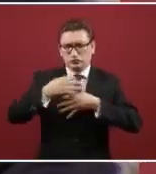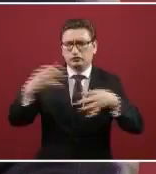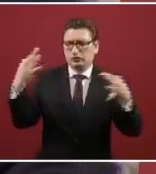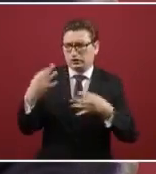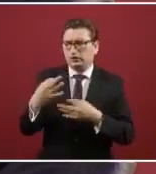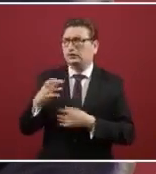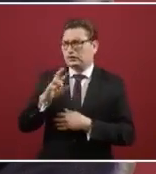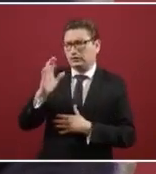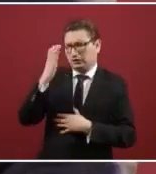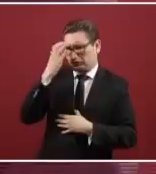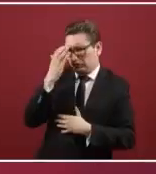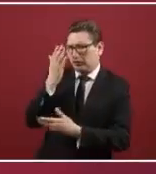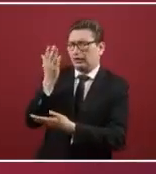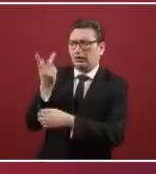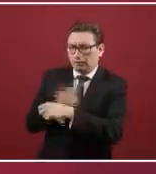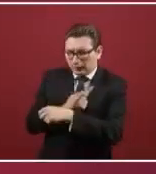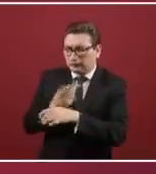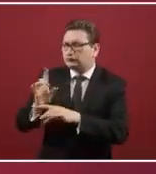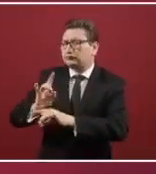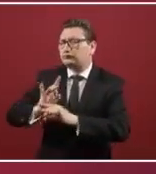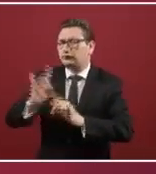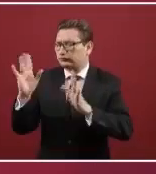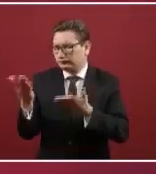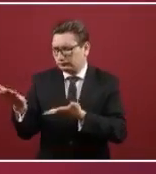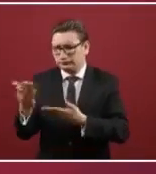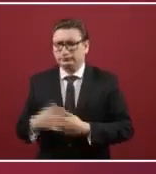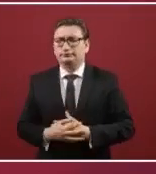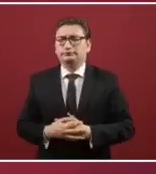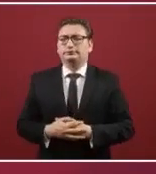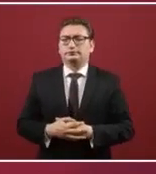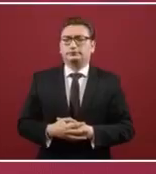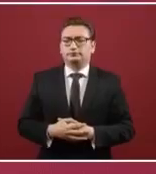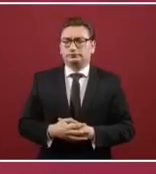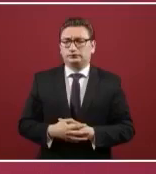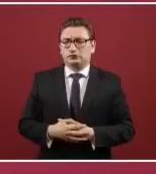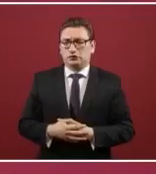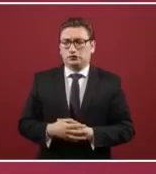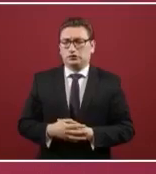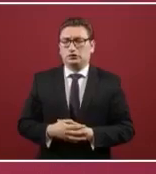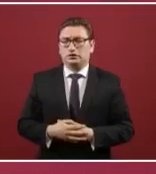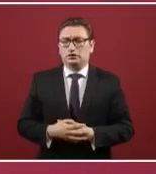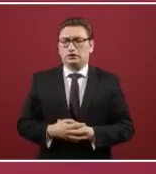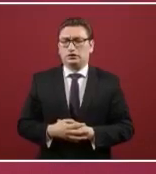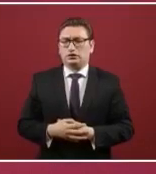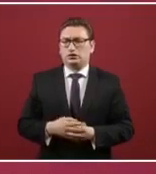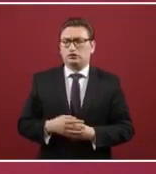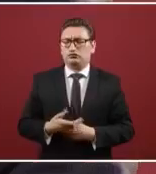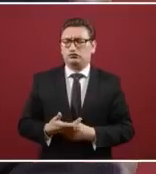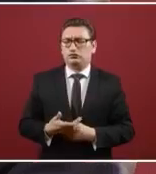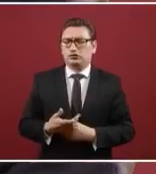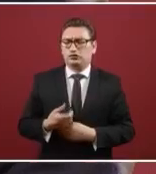reconoció que sucedió esto, que fue un incidente y que nosotros no queremos